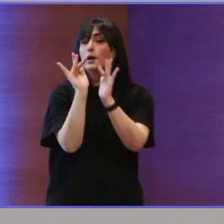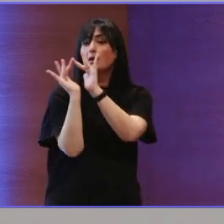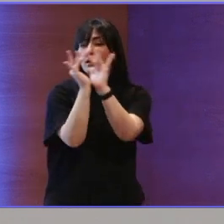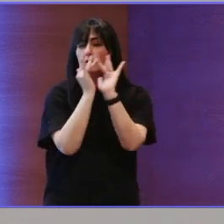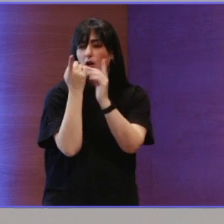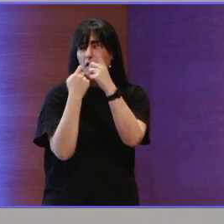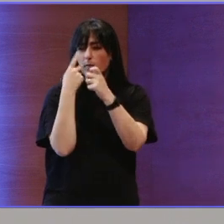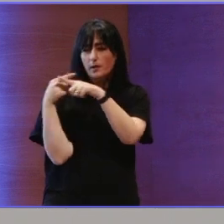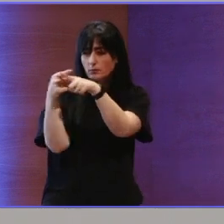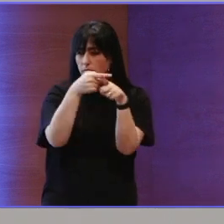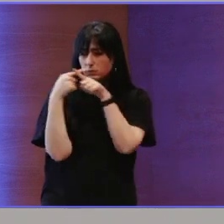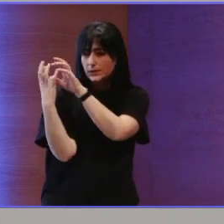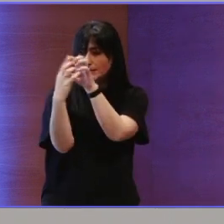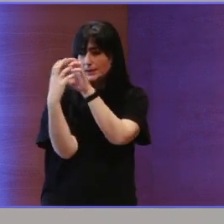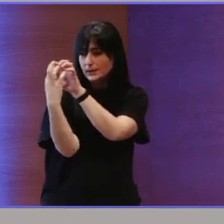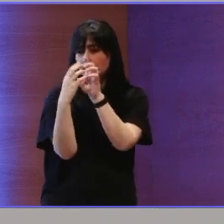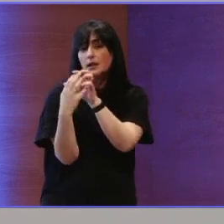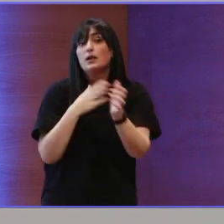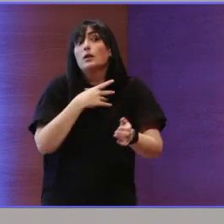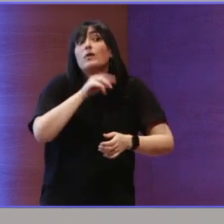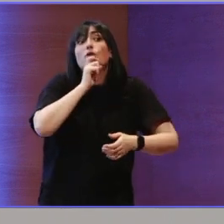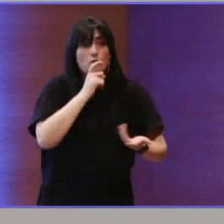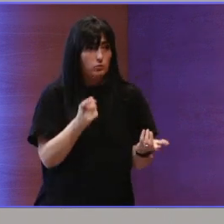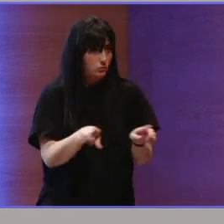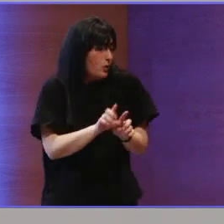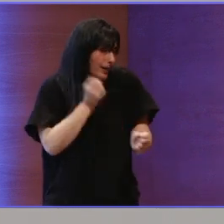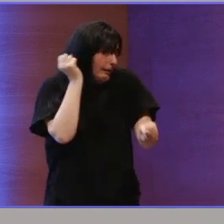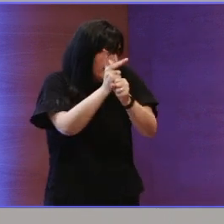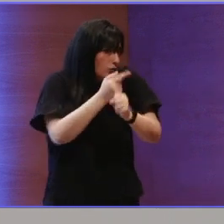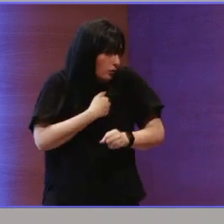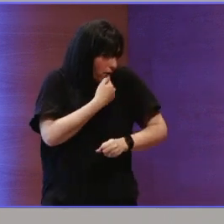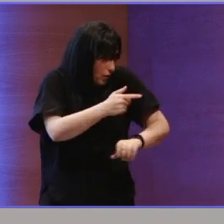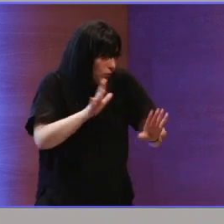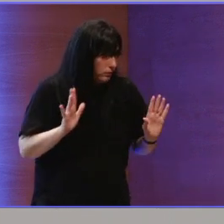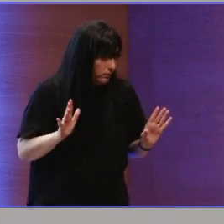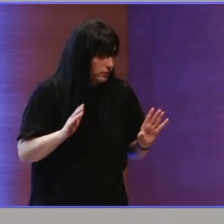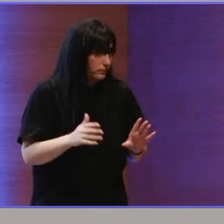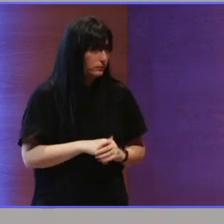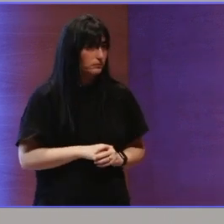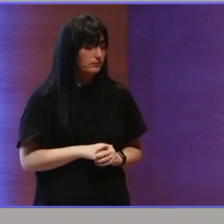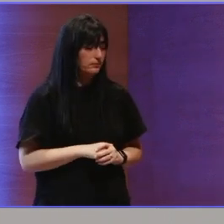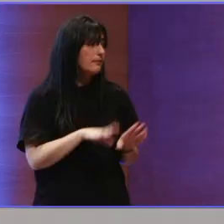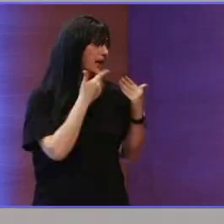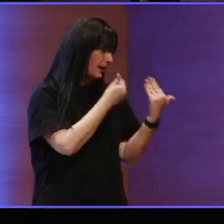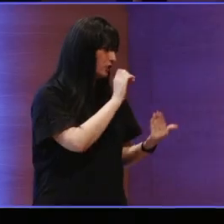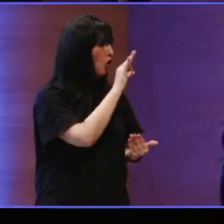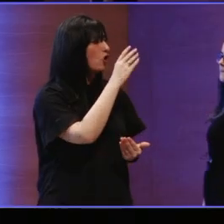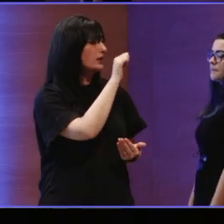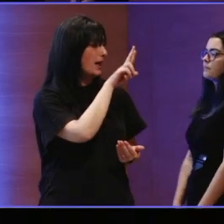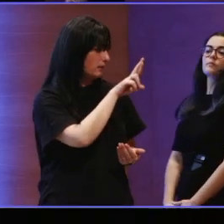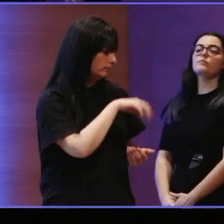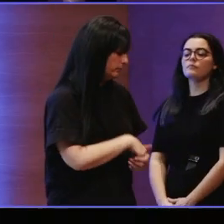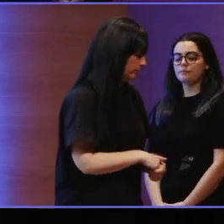de la información que disponemos más como reto eh Me me sugiere gracias a